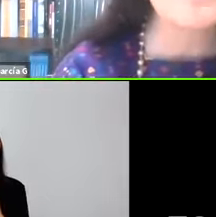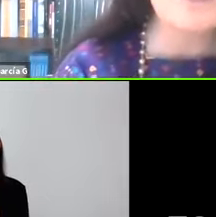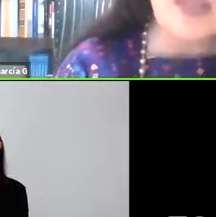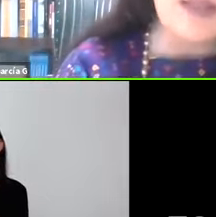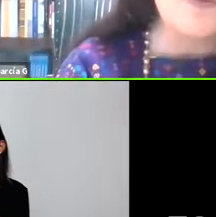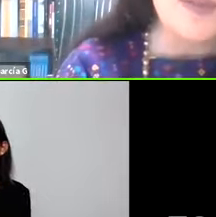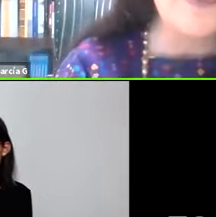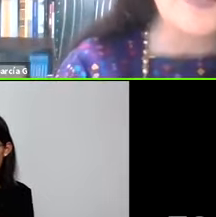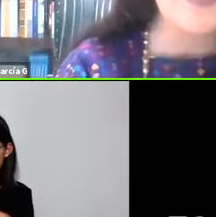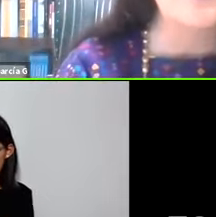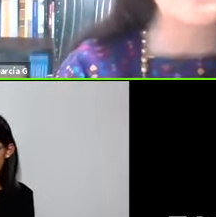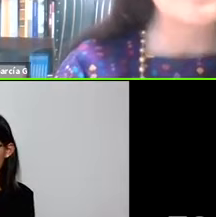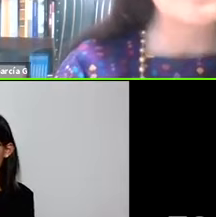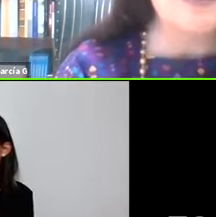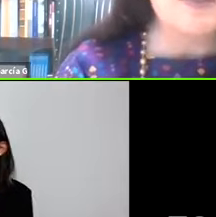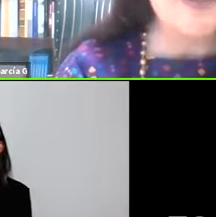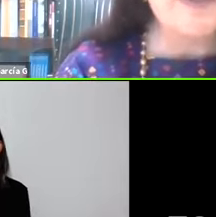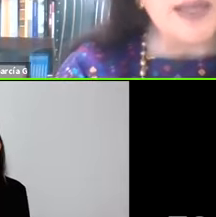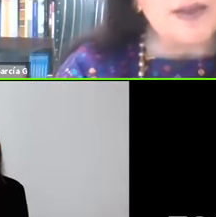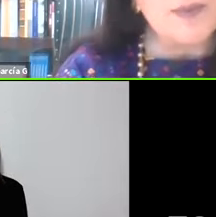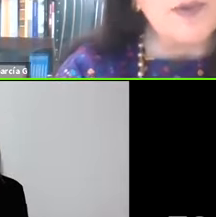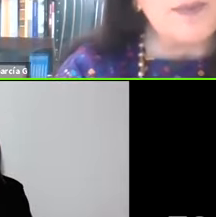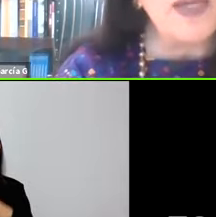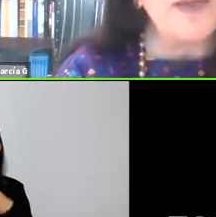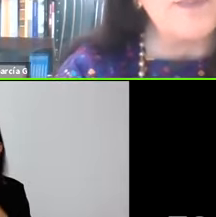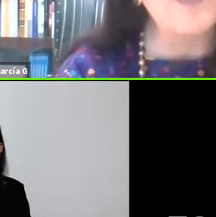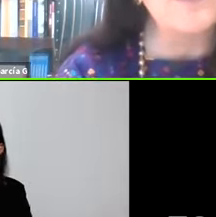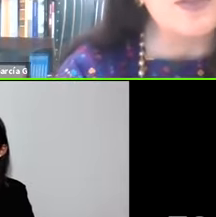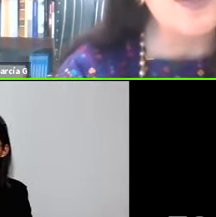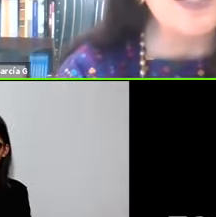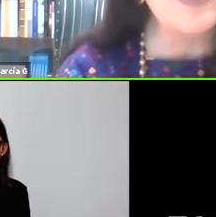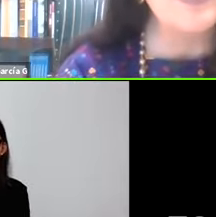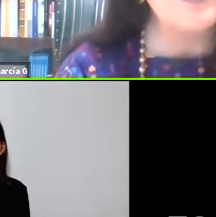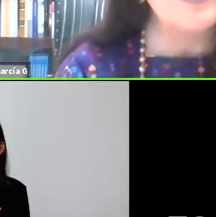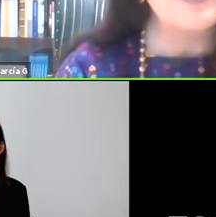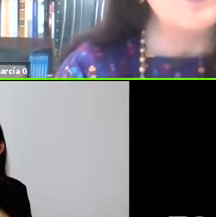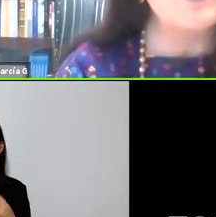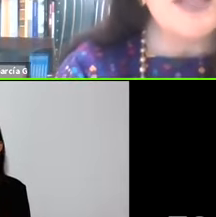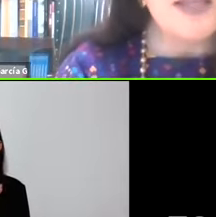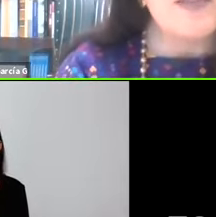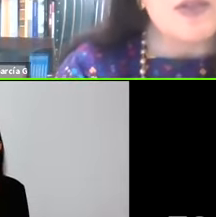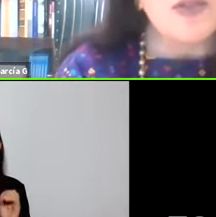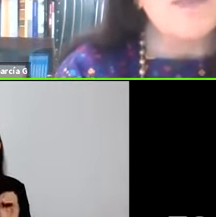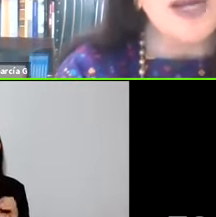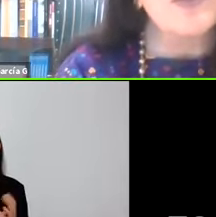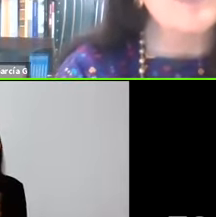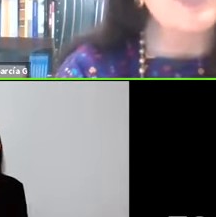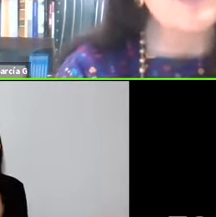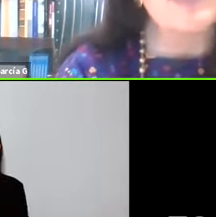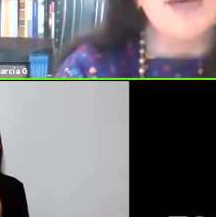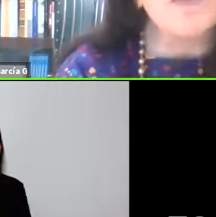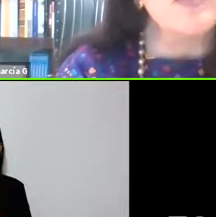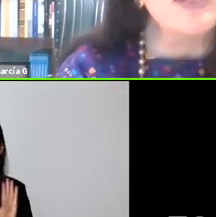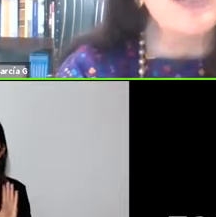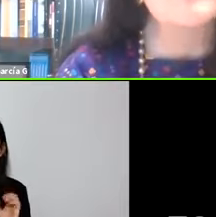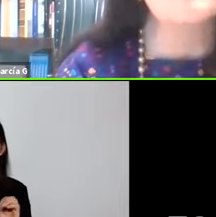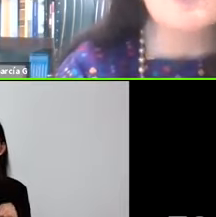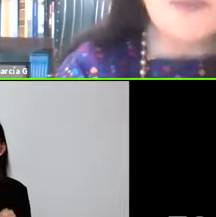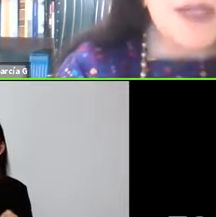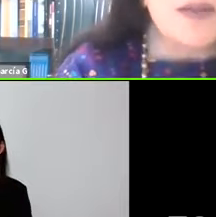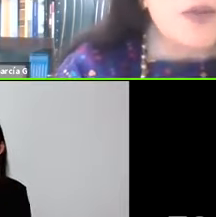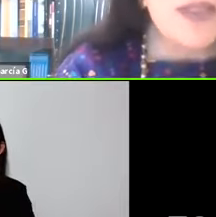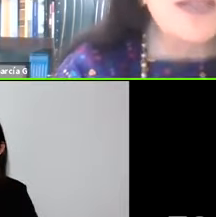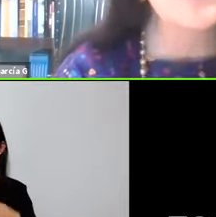esferas de nuestra vida, tanto privada como profesional. Hoy que es 8 de marzo, recordamos